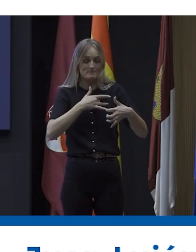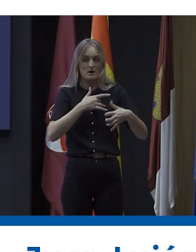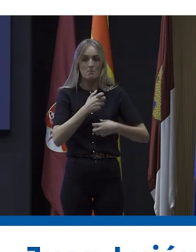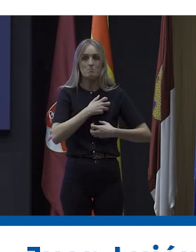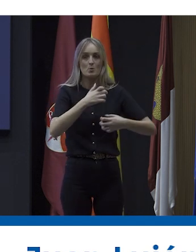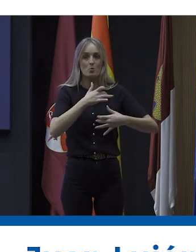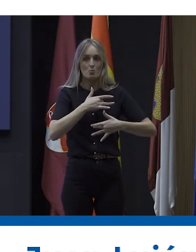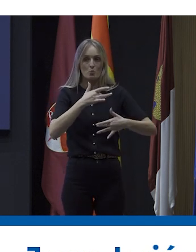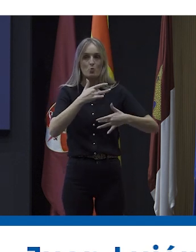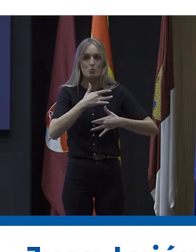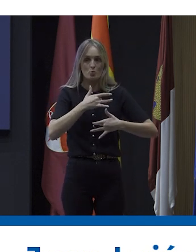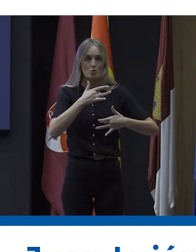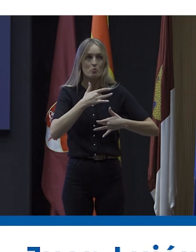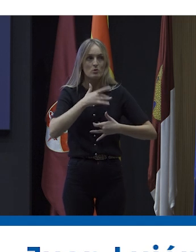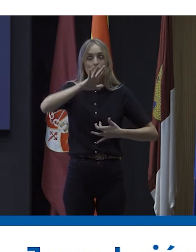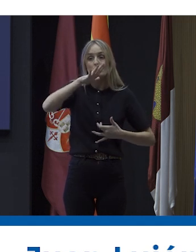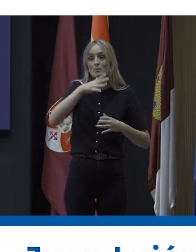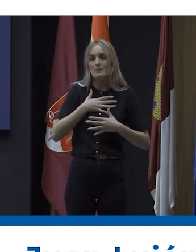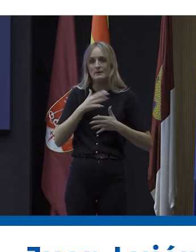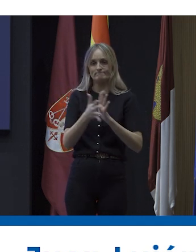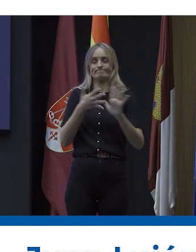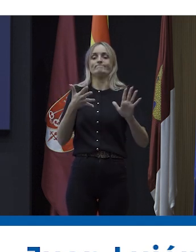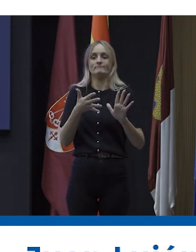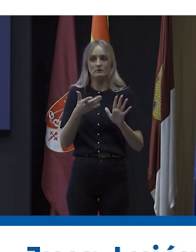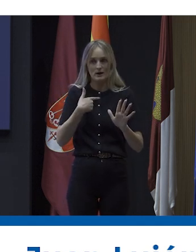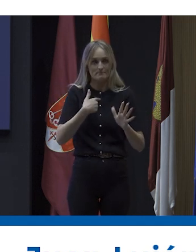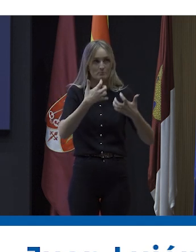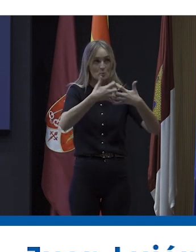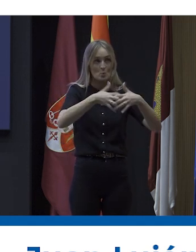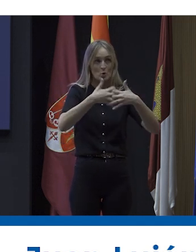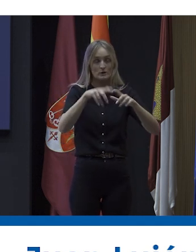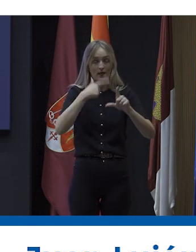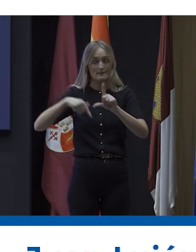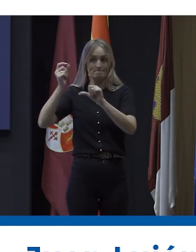tenían arritmias precoces. Entonces monitorizar se parecía a esto, no